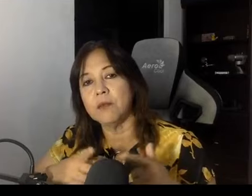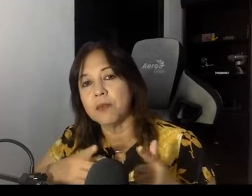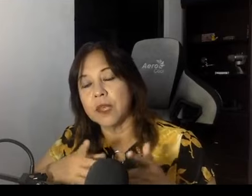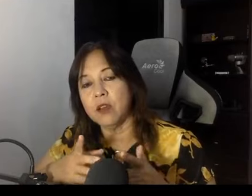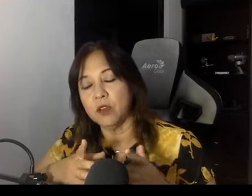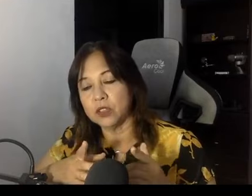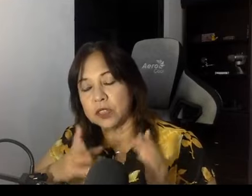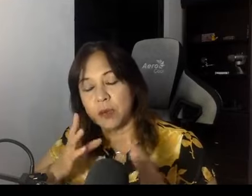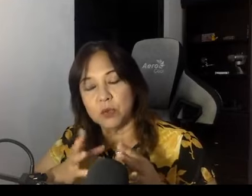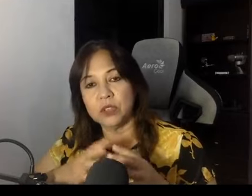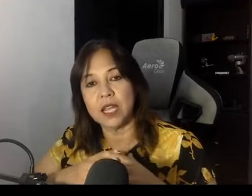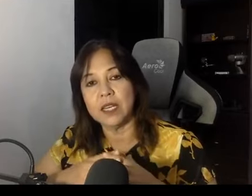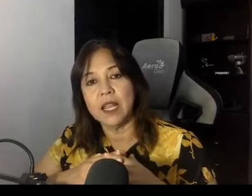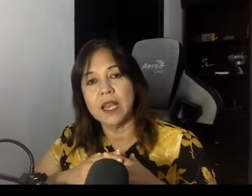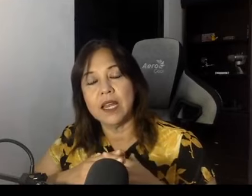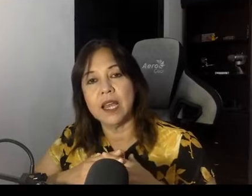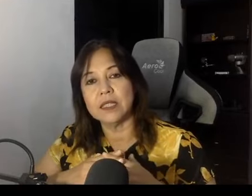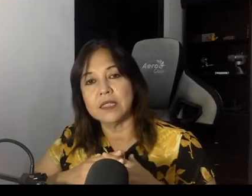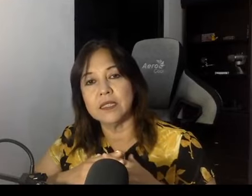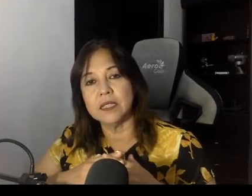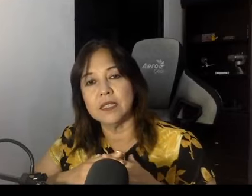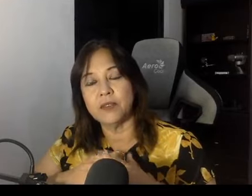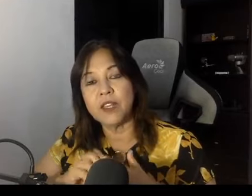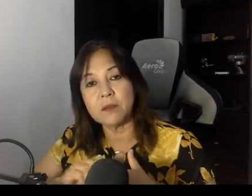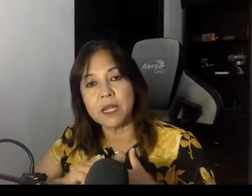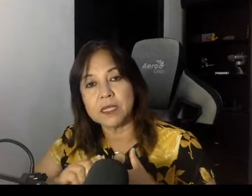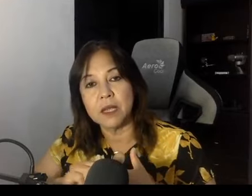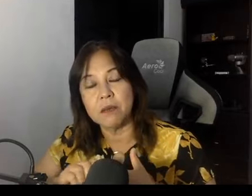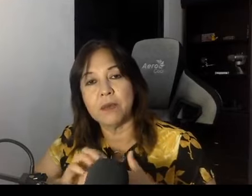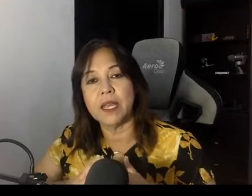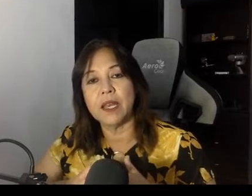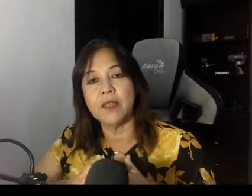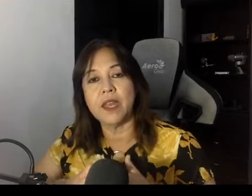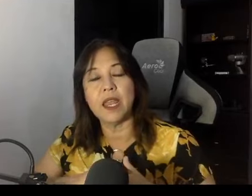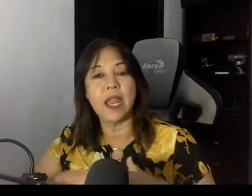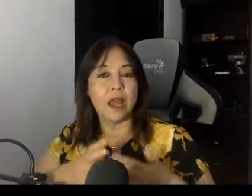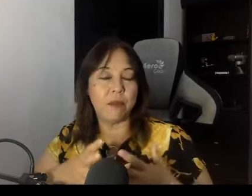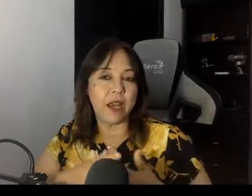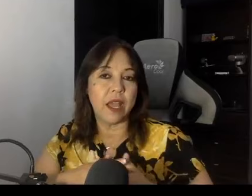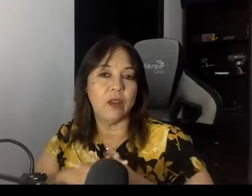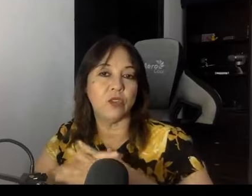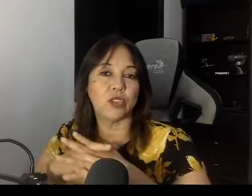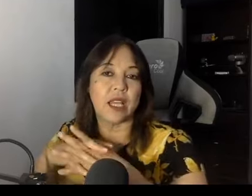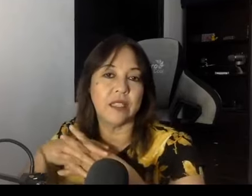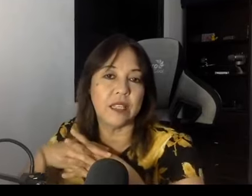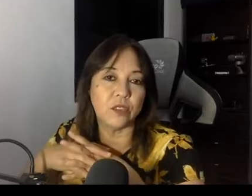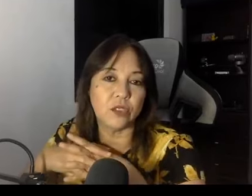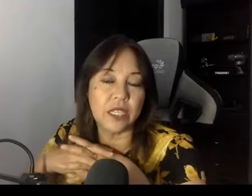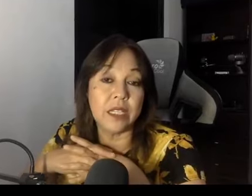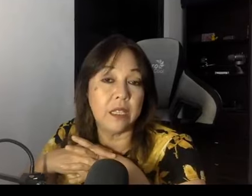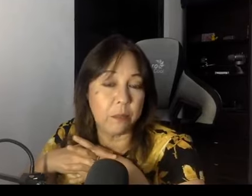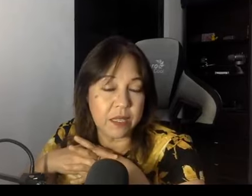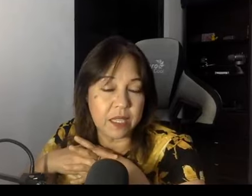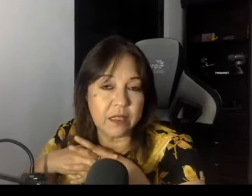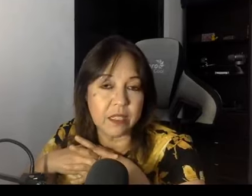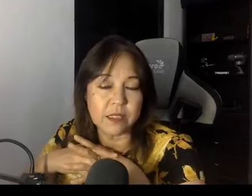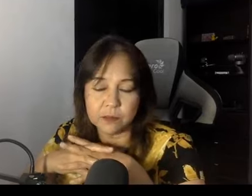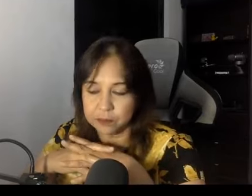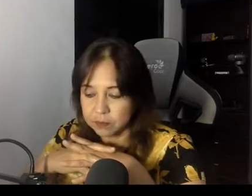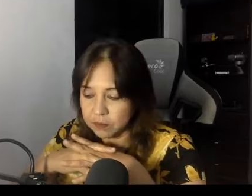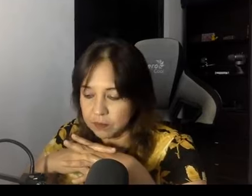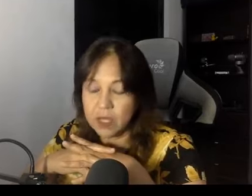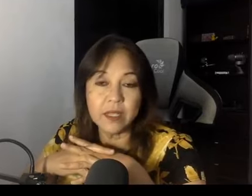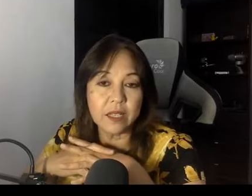entre los que buscan las firmas que le den el aval a los candidatos